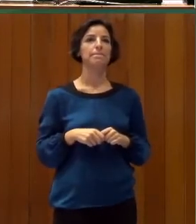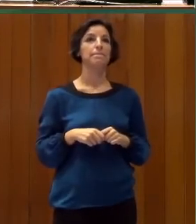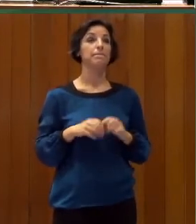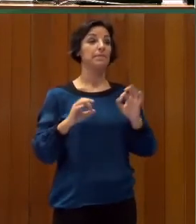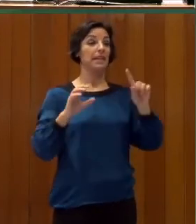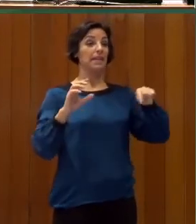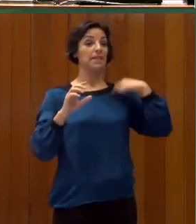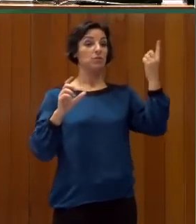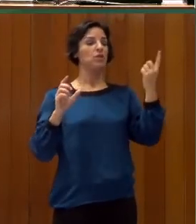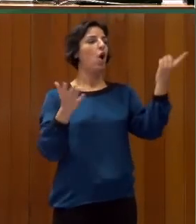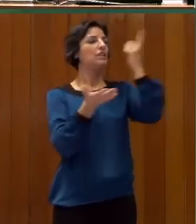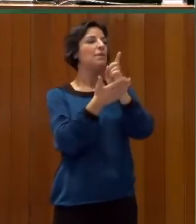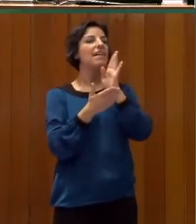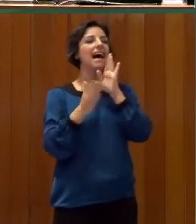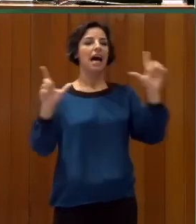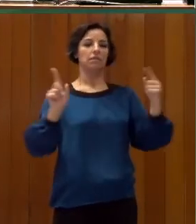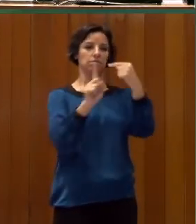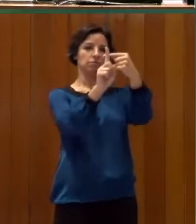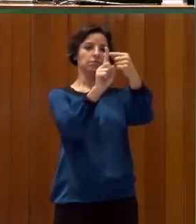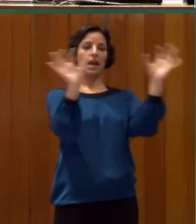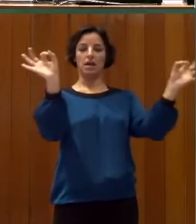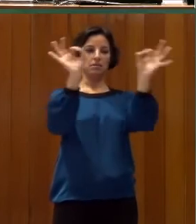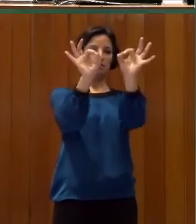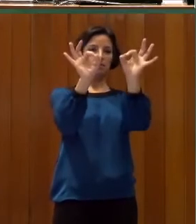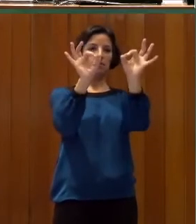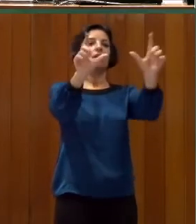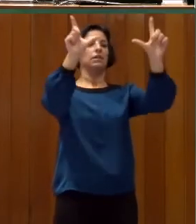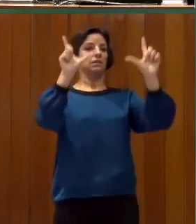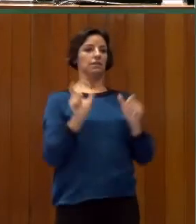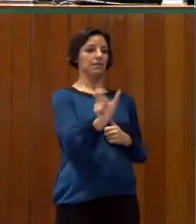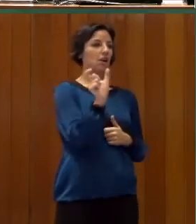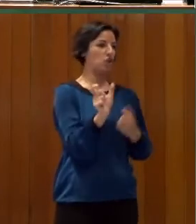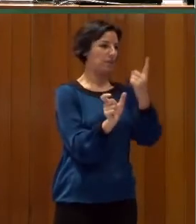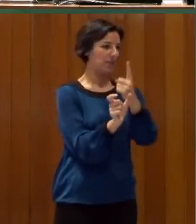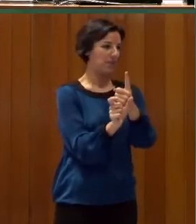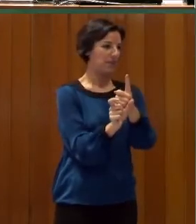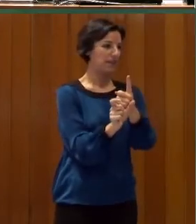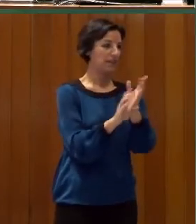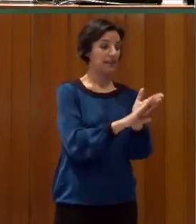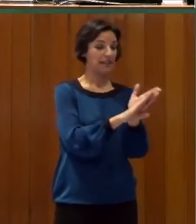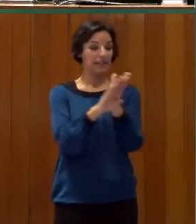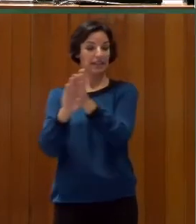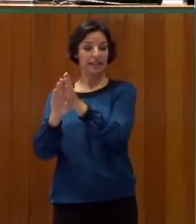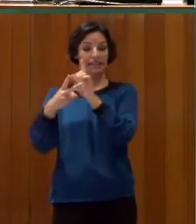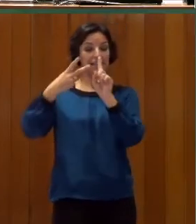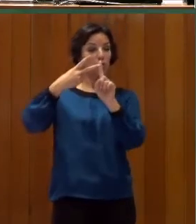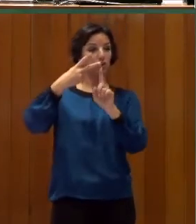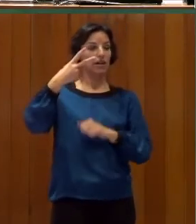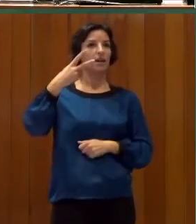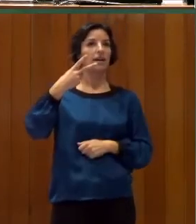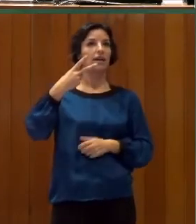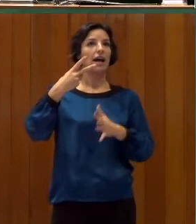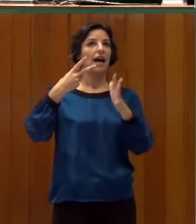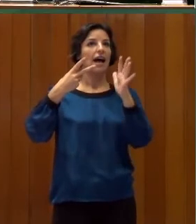Después, un punto de fijación y siguiente estímulo. En la segunda parte del Stroop verbal se presentan